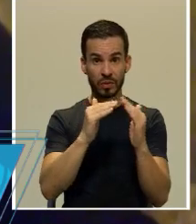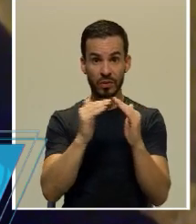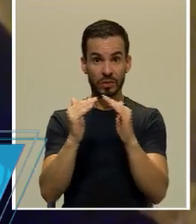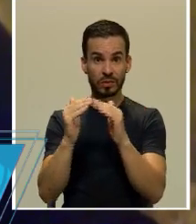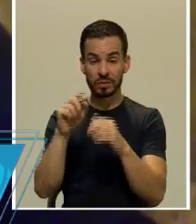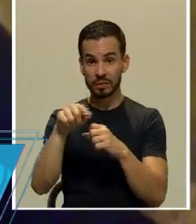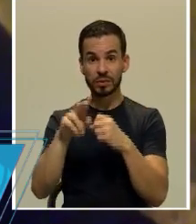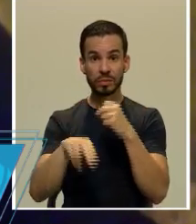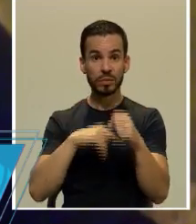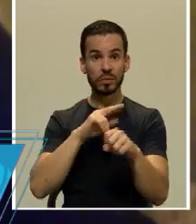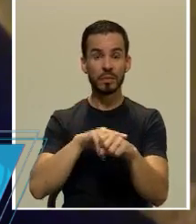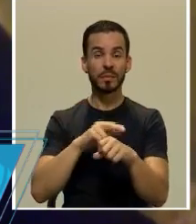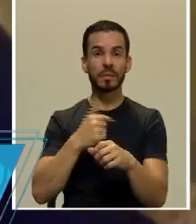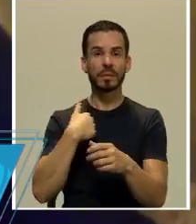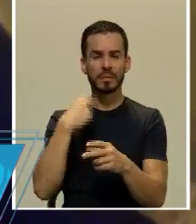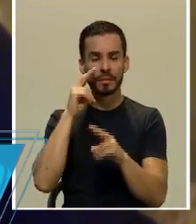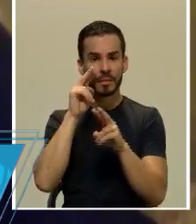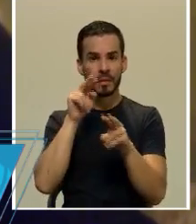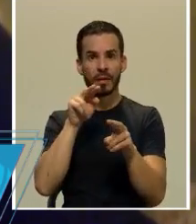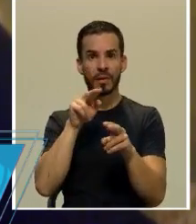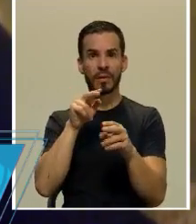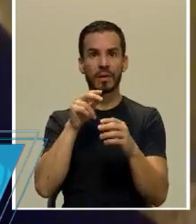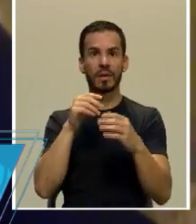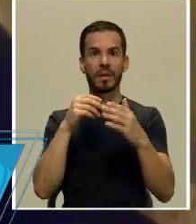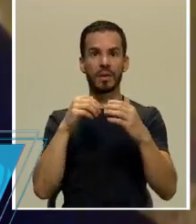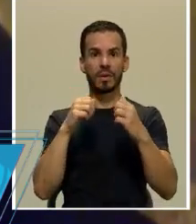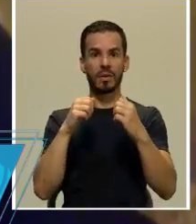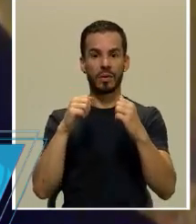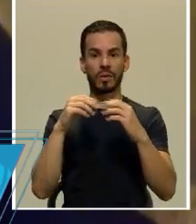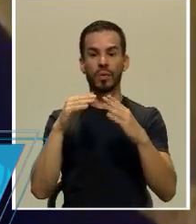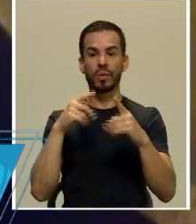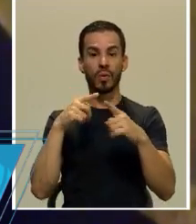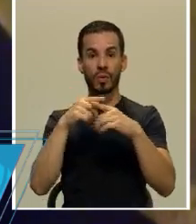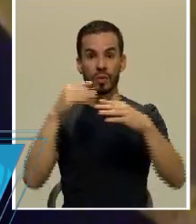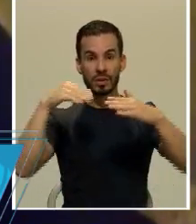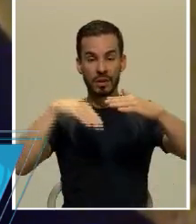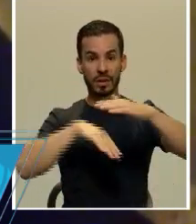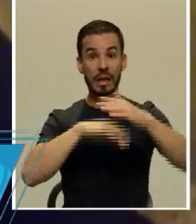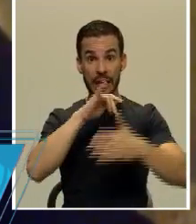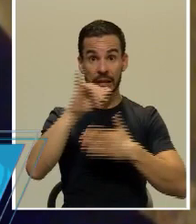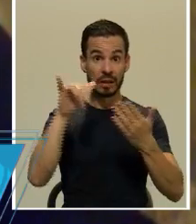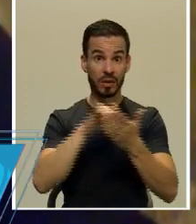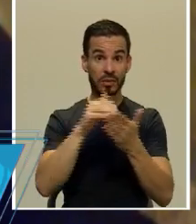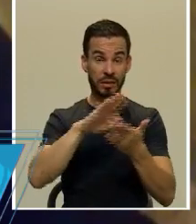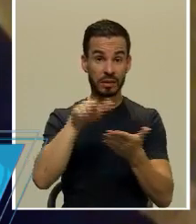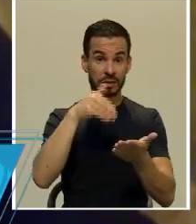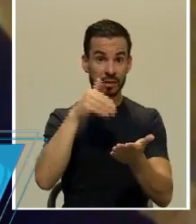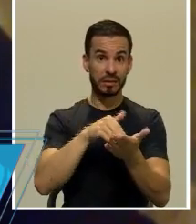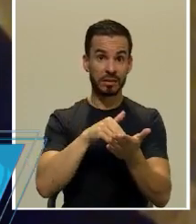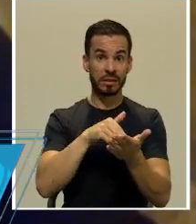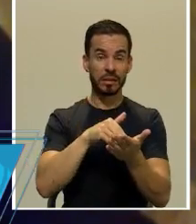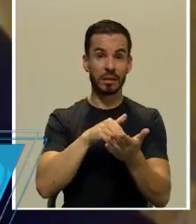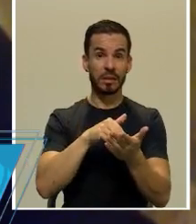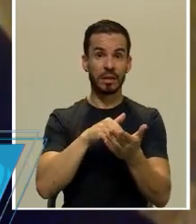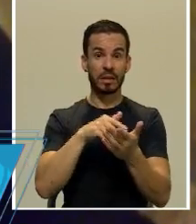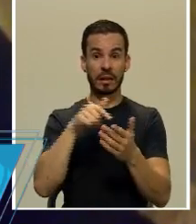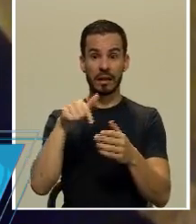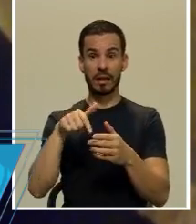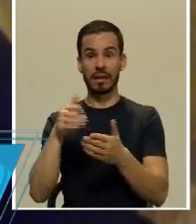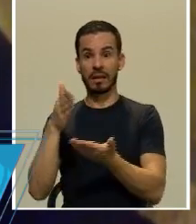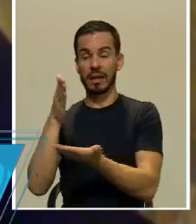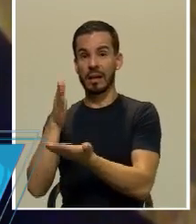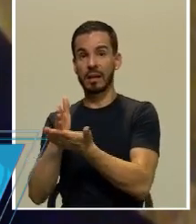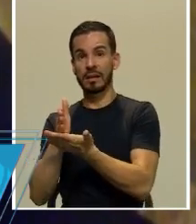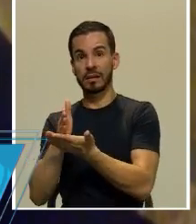cuando normalmente vamos a ver cruces a nivel más importante. Solo el centro de San José, entre la estación